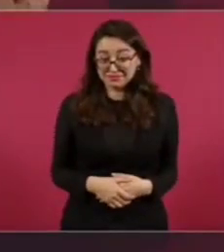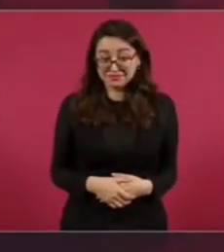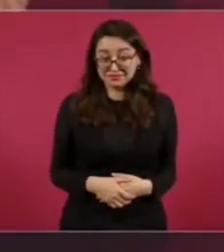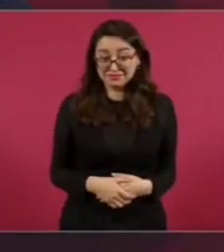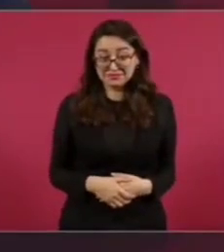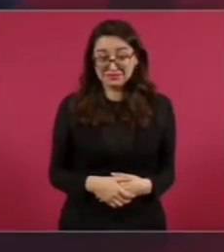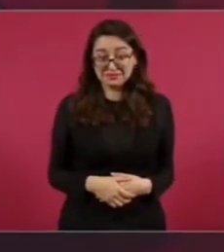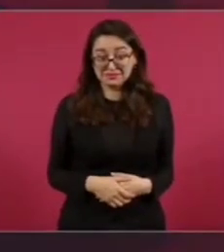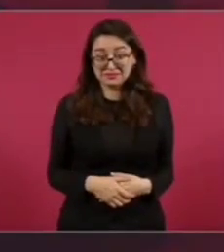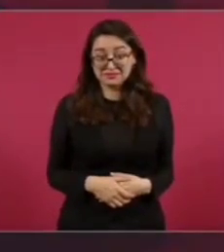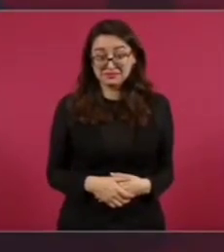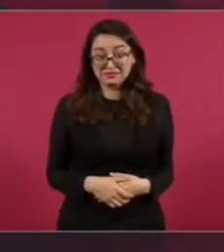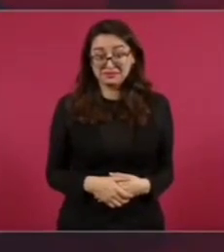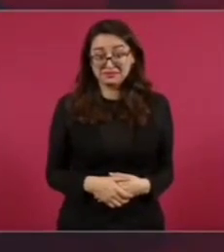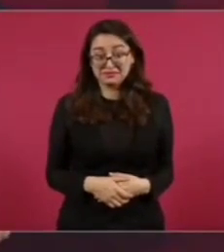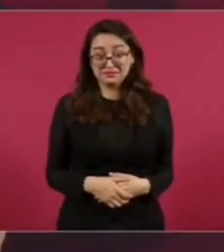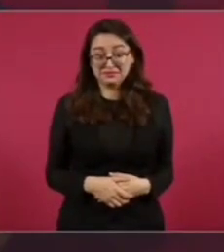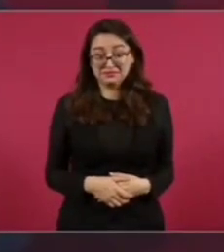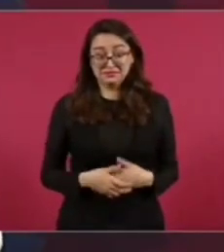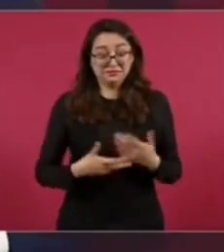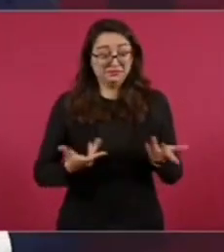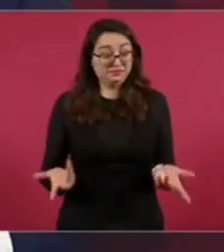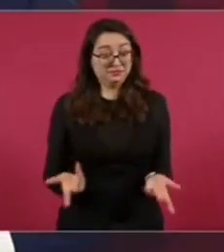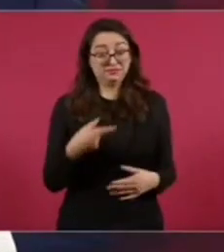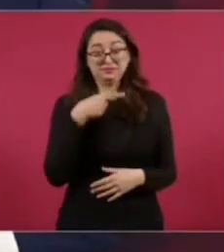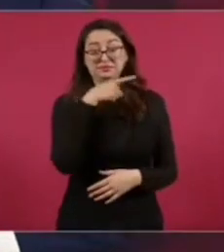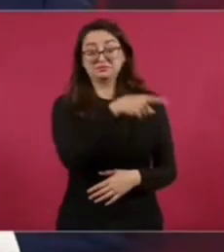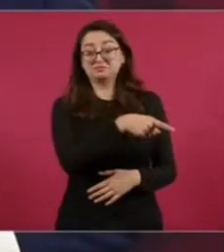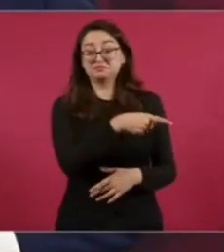Fue como el parto de los montes.